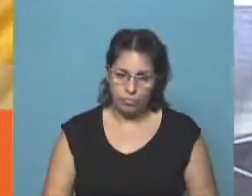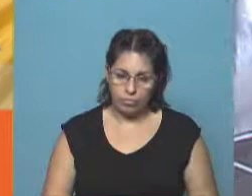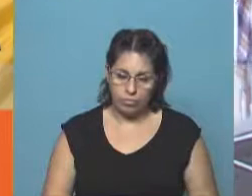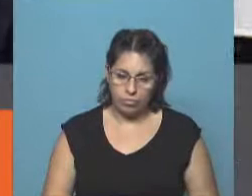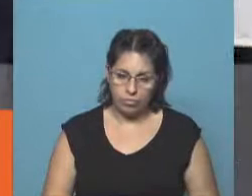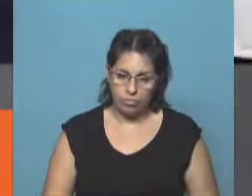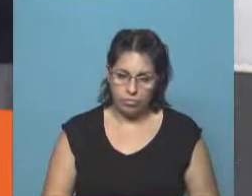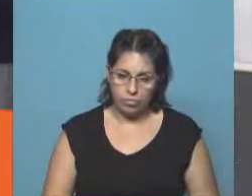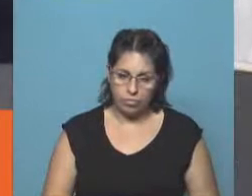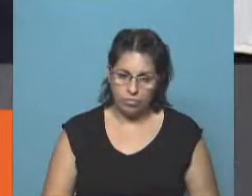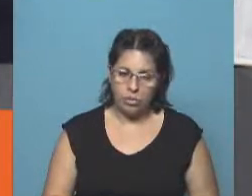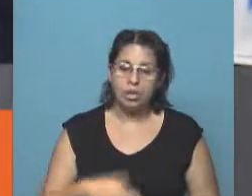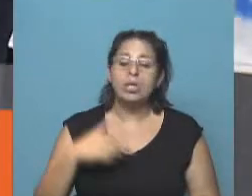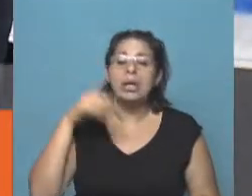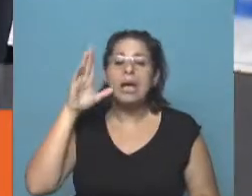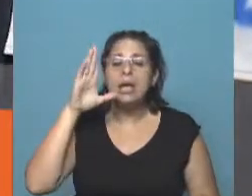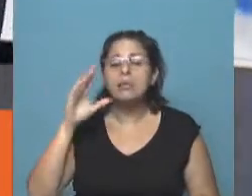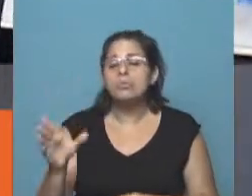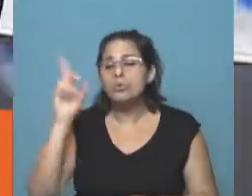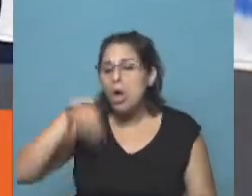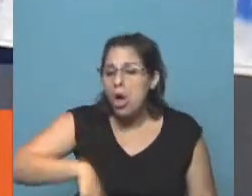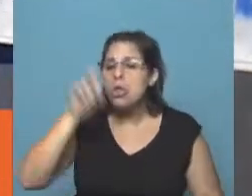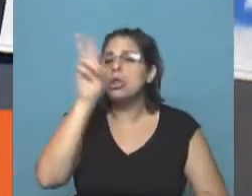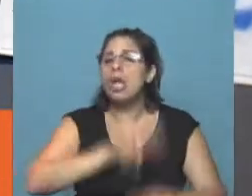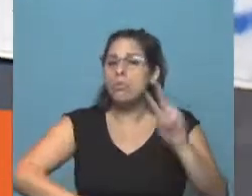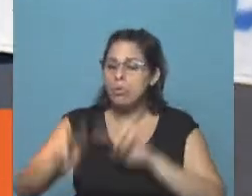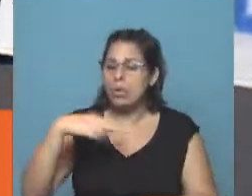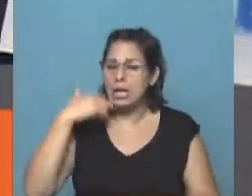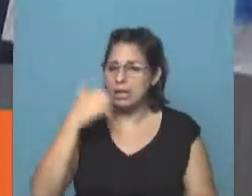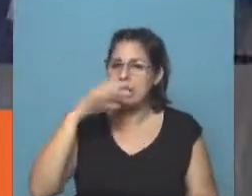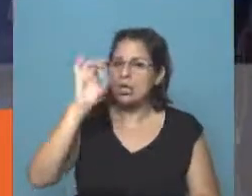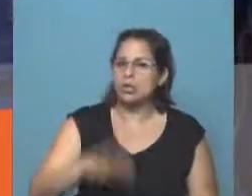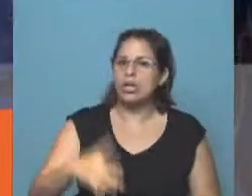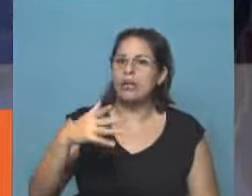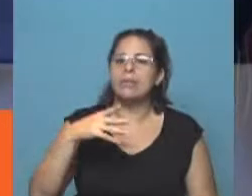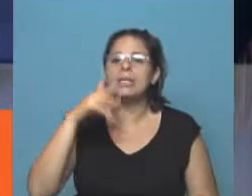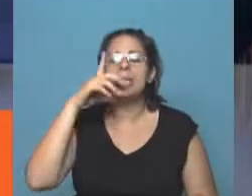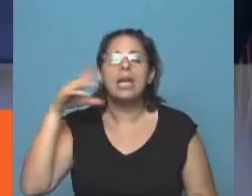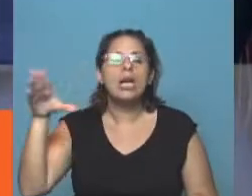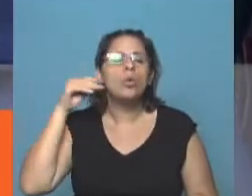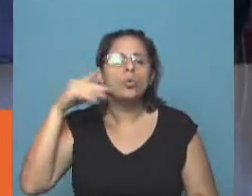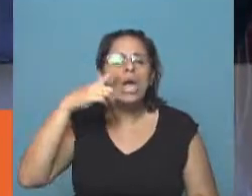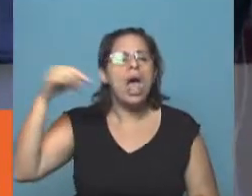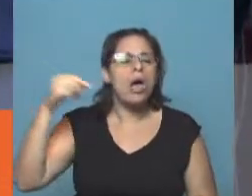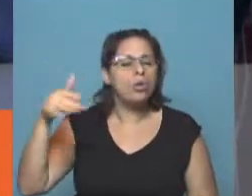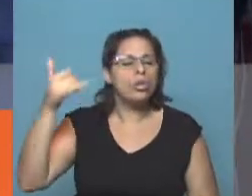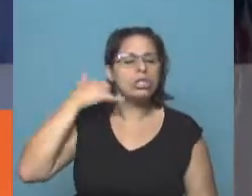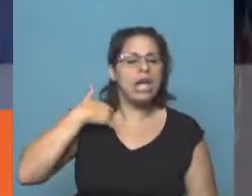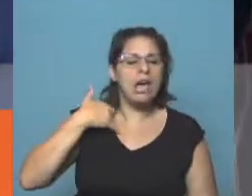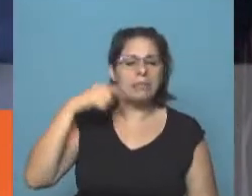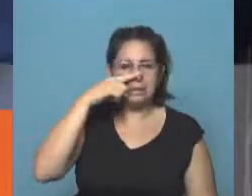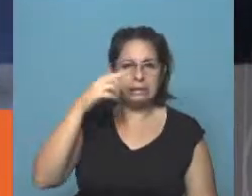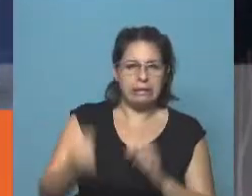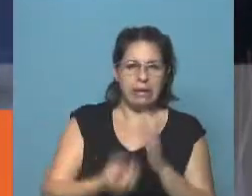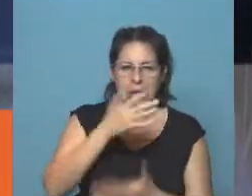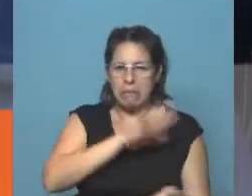están día, tarde, noche. Lo único que tenemos es el audio que ella llama a las 7 de la mañana,